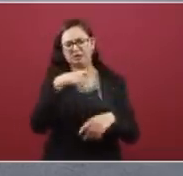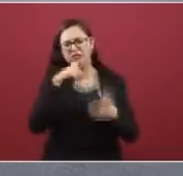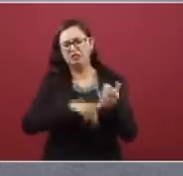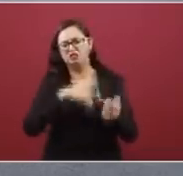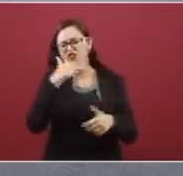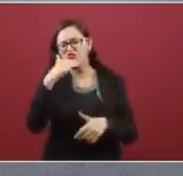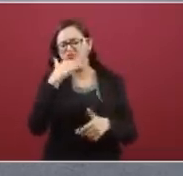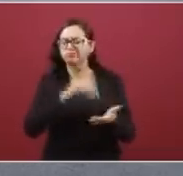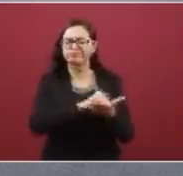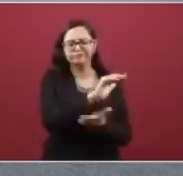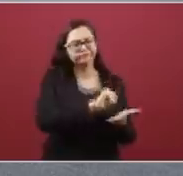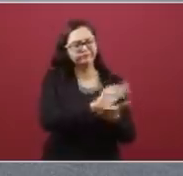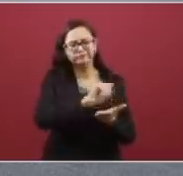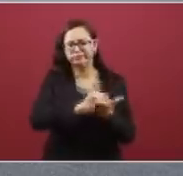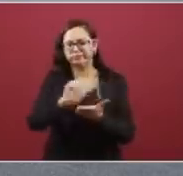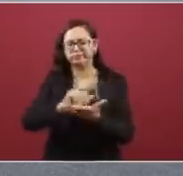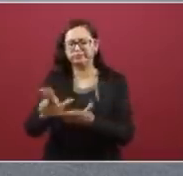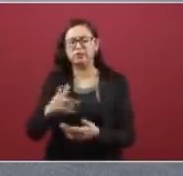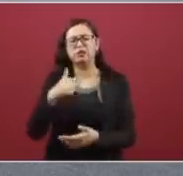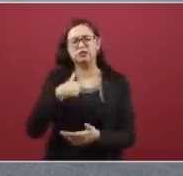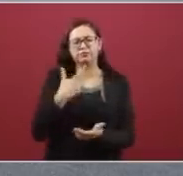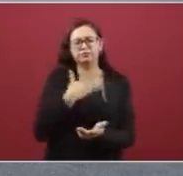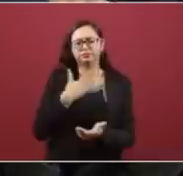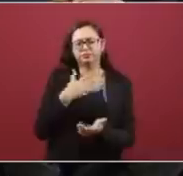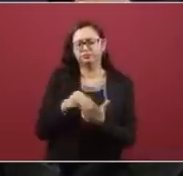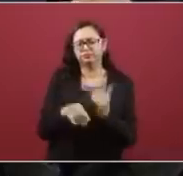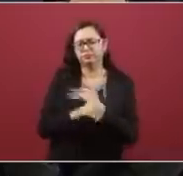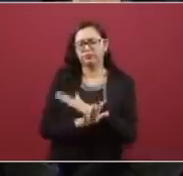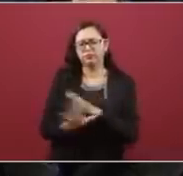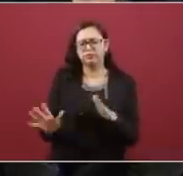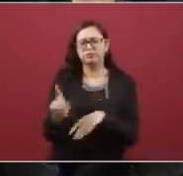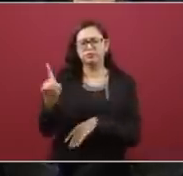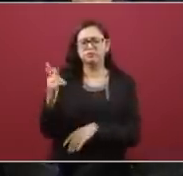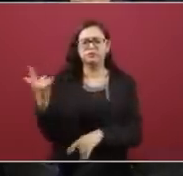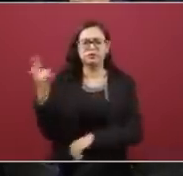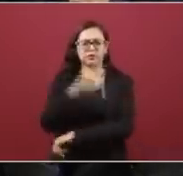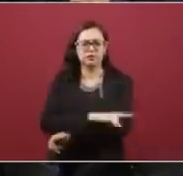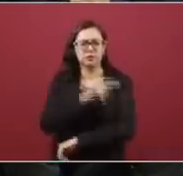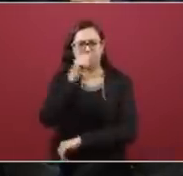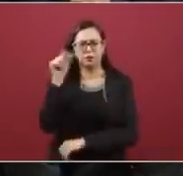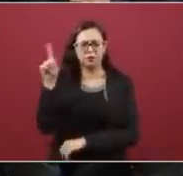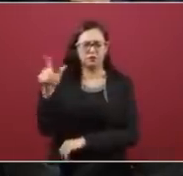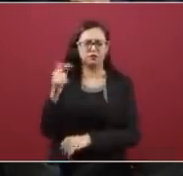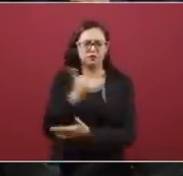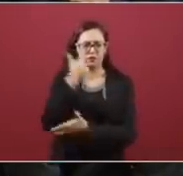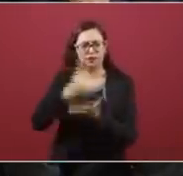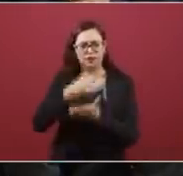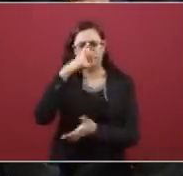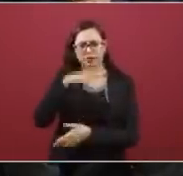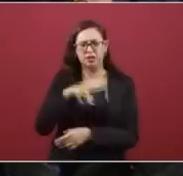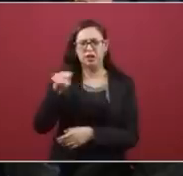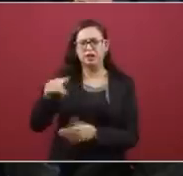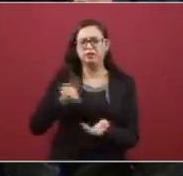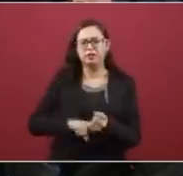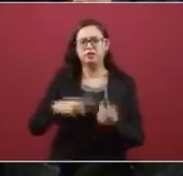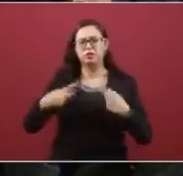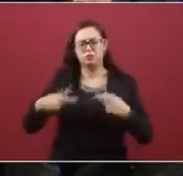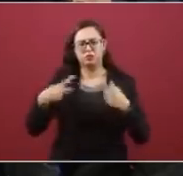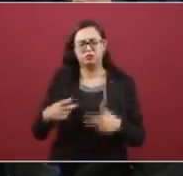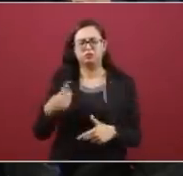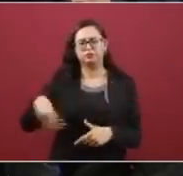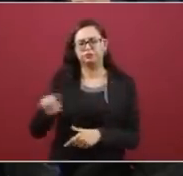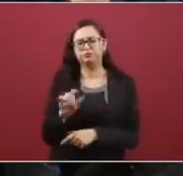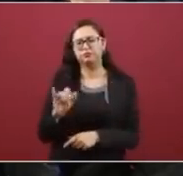tengo datos en en el Aeropuerto Internacional de la Ciudad de México, el Benito Juárez Que personal del Instituto Nacional de